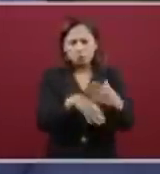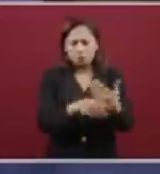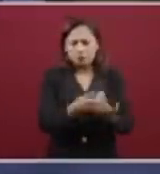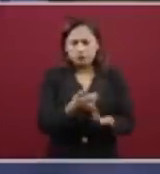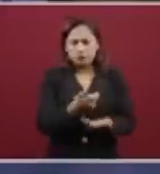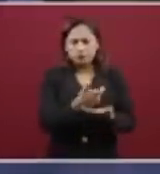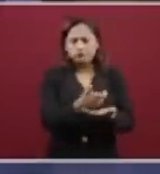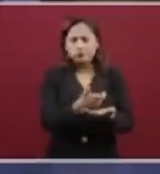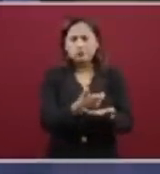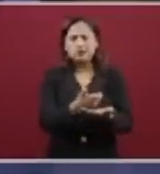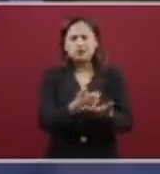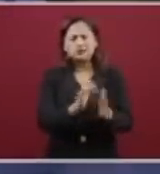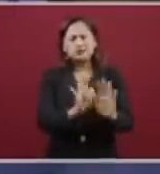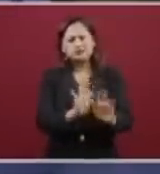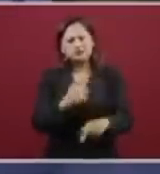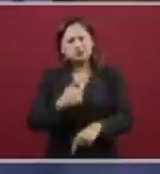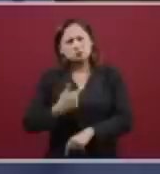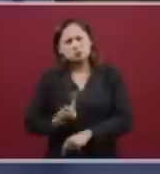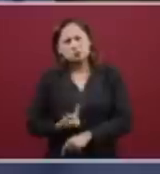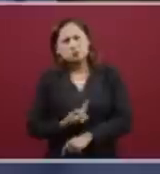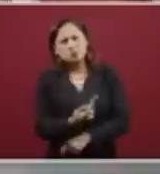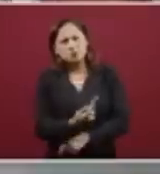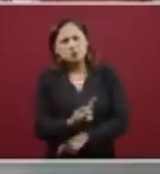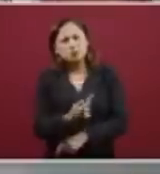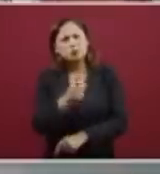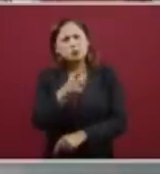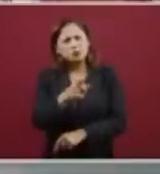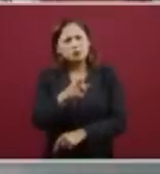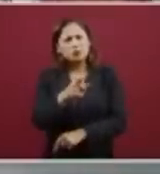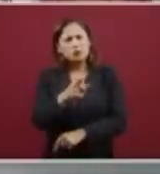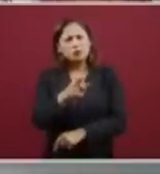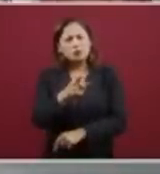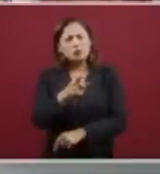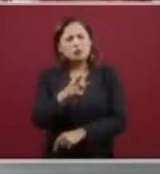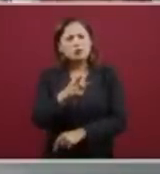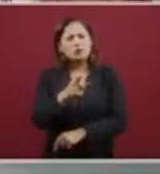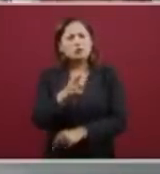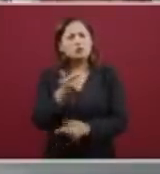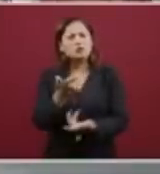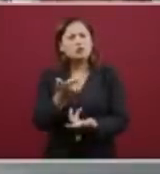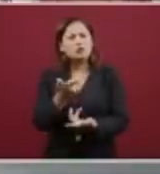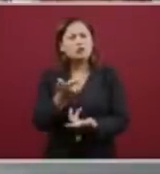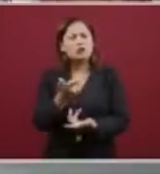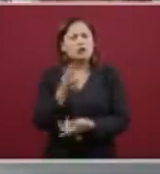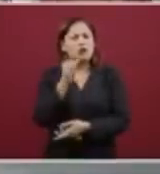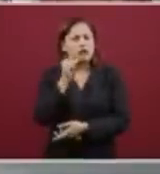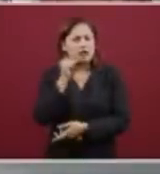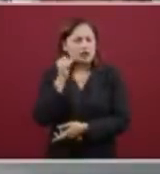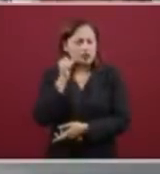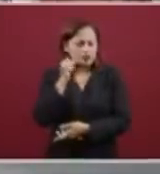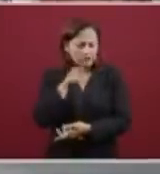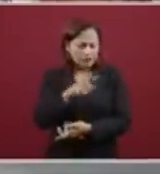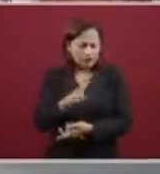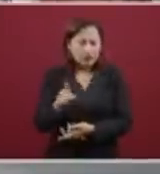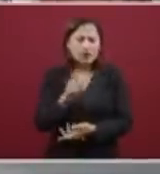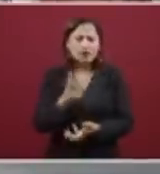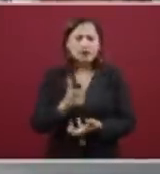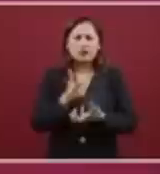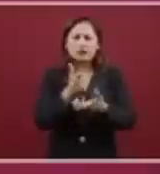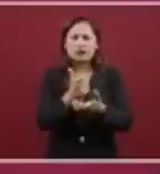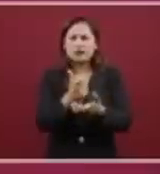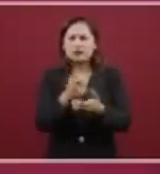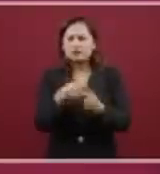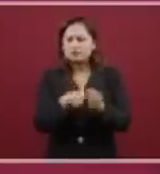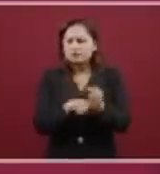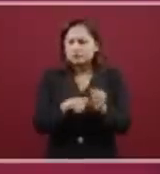quisiera saber su opinión respecto a la partida secreta para un presidente su